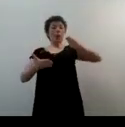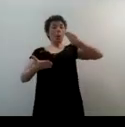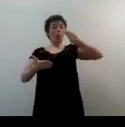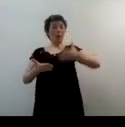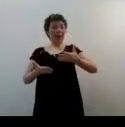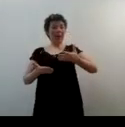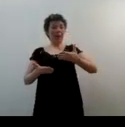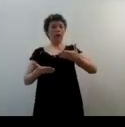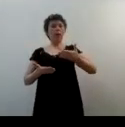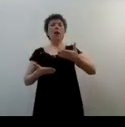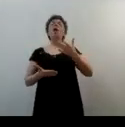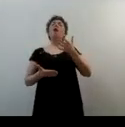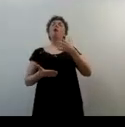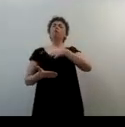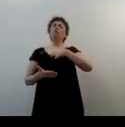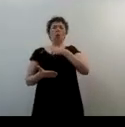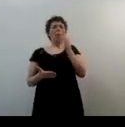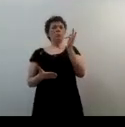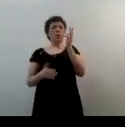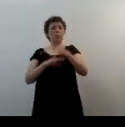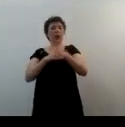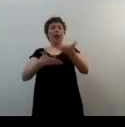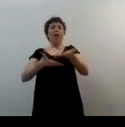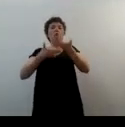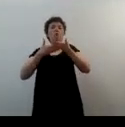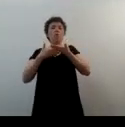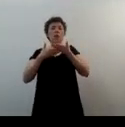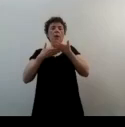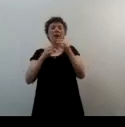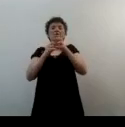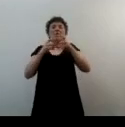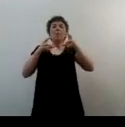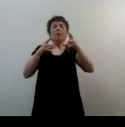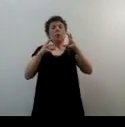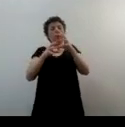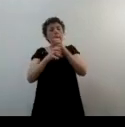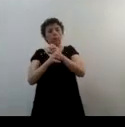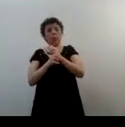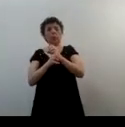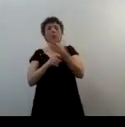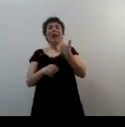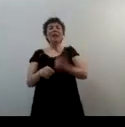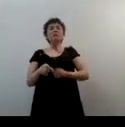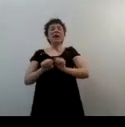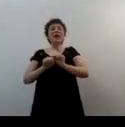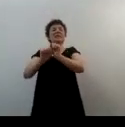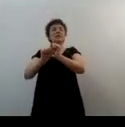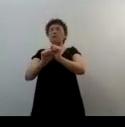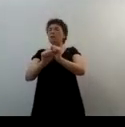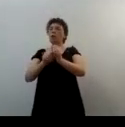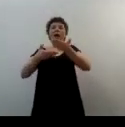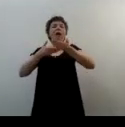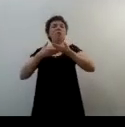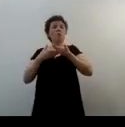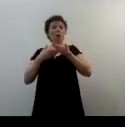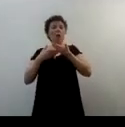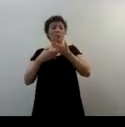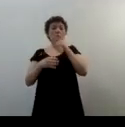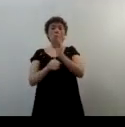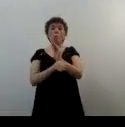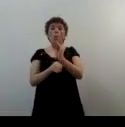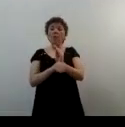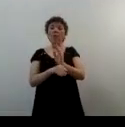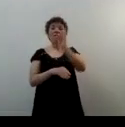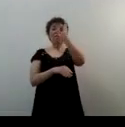muy positiva a la hora de regular la inflamación y a la hora de mejorar la resistencia a la insulina. Por eso, el cuidar la fibra y dar los